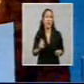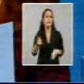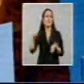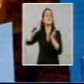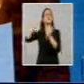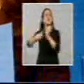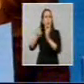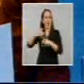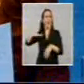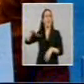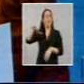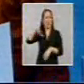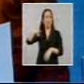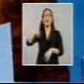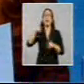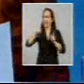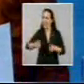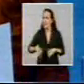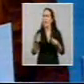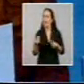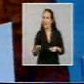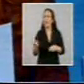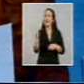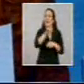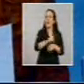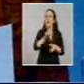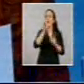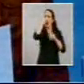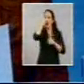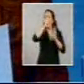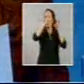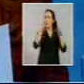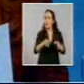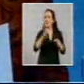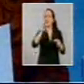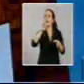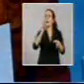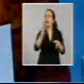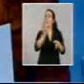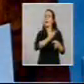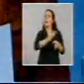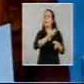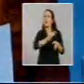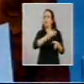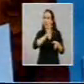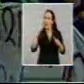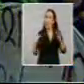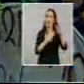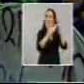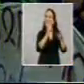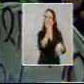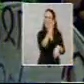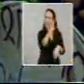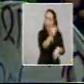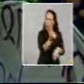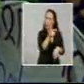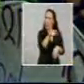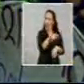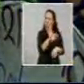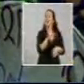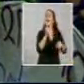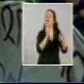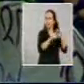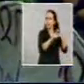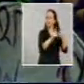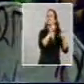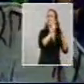la remodelación y ampliación del ROFO, dependiente de la UBA, el centro de medicina nuclear del